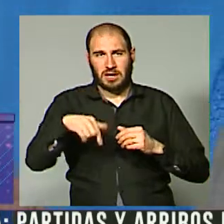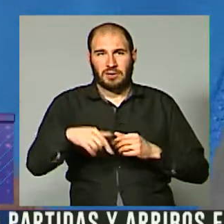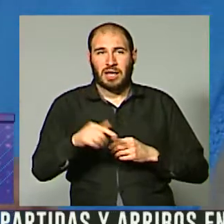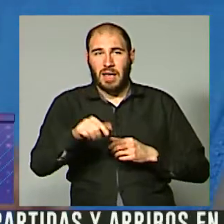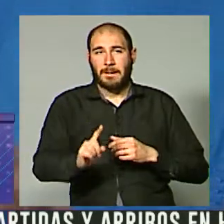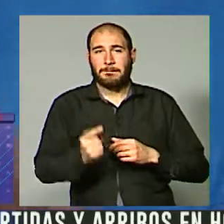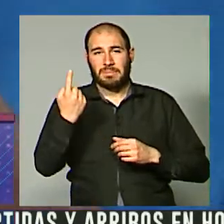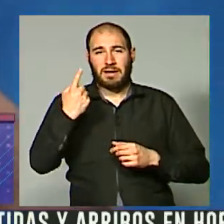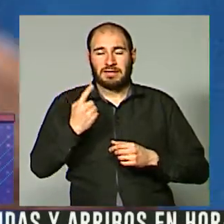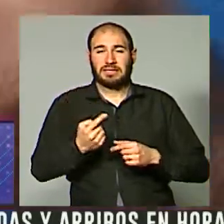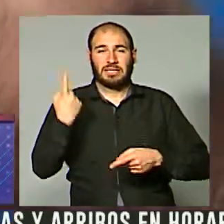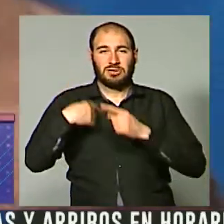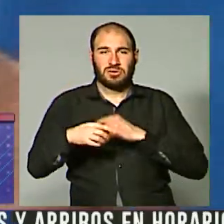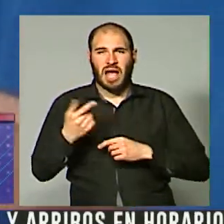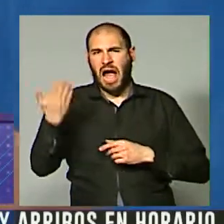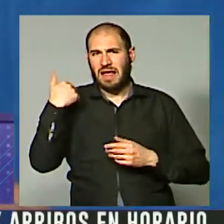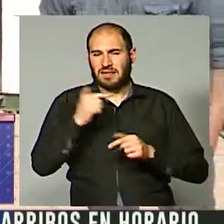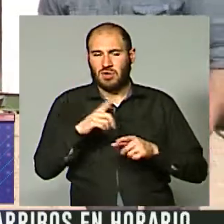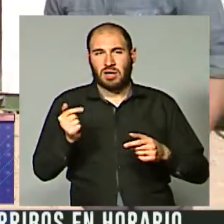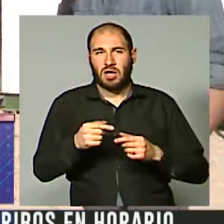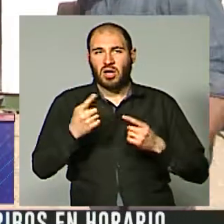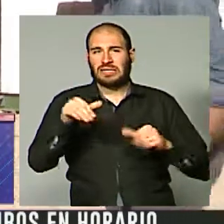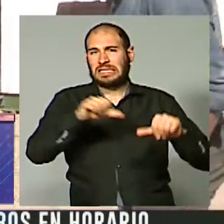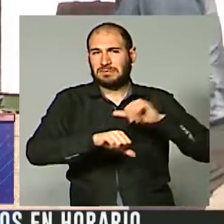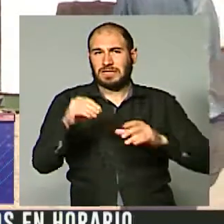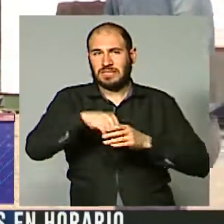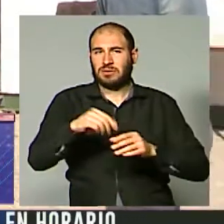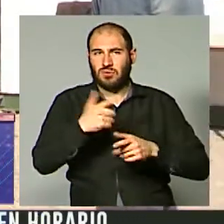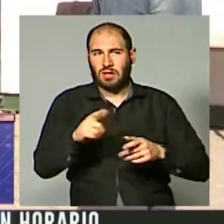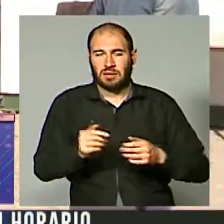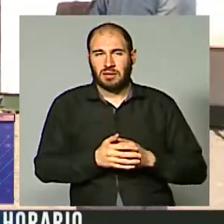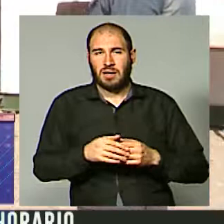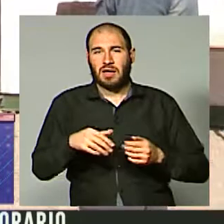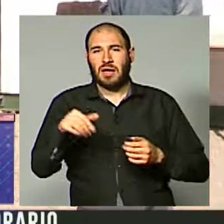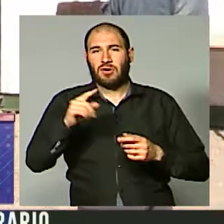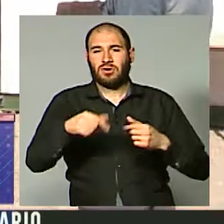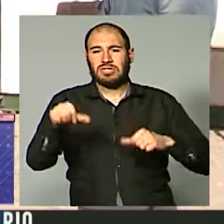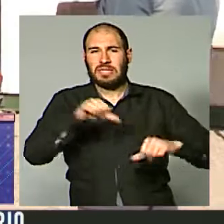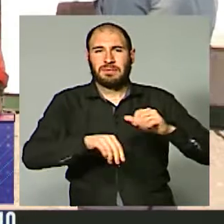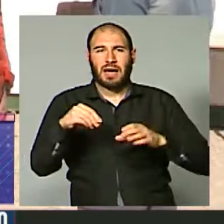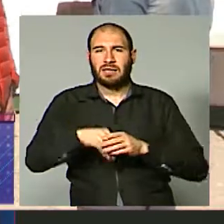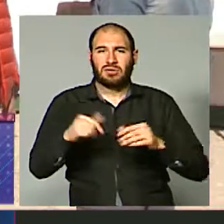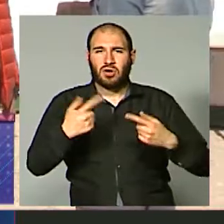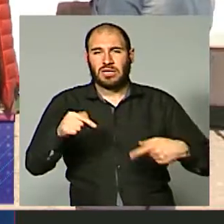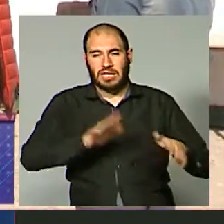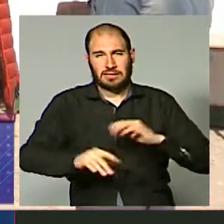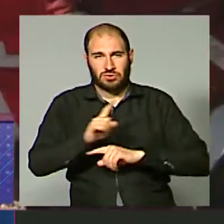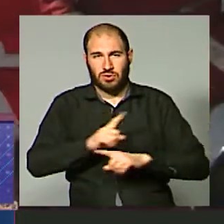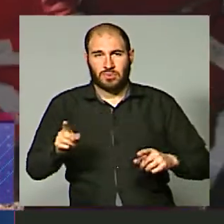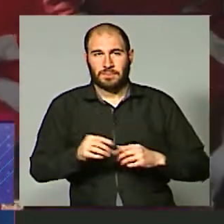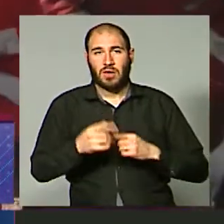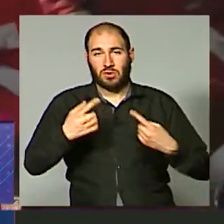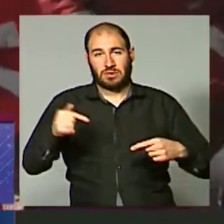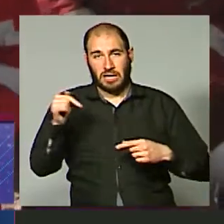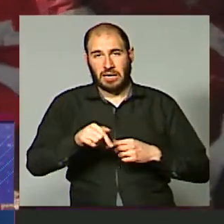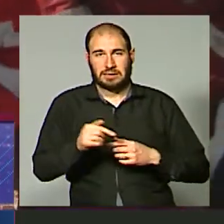primera vez en la historia que se hace. Lo que se hacía, no se utilizaban sustancias químicas, no se utilizaban grandes cantidades de sustancias químicas para esta actividad. Esta actividad